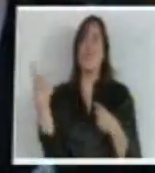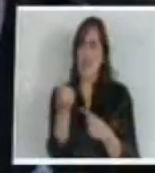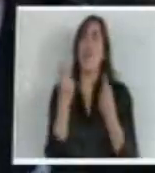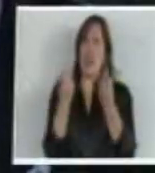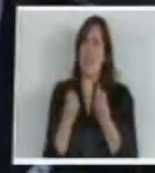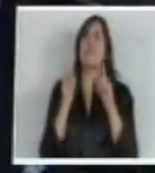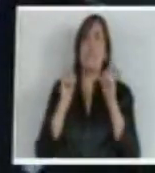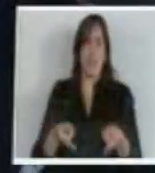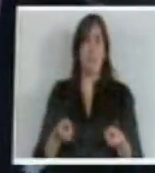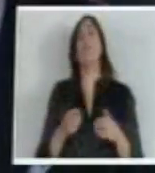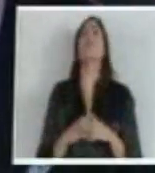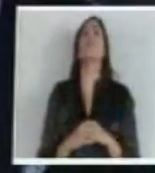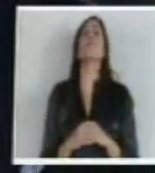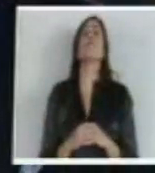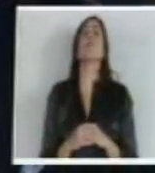Necesitamos también,